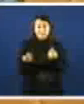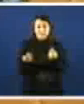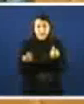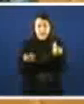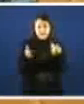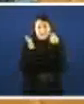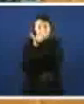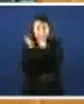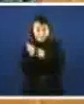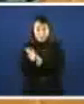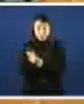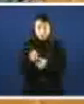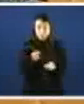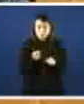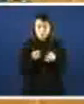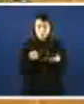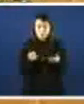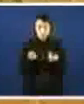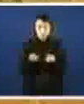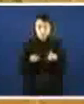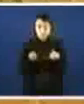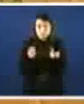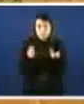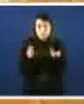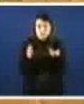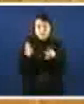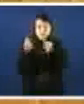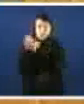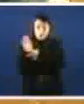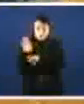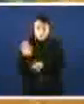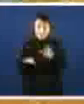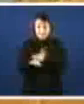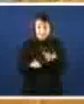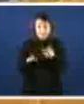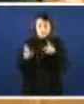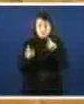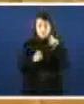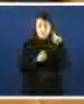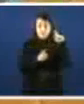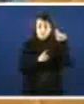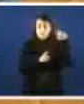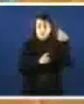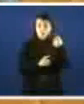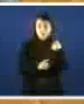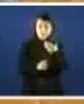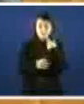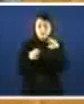que establecen a base, a apoiatura normativa para a obtención dos recursos adicionais, por